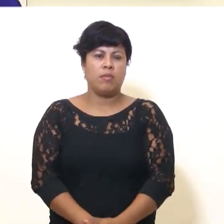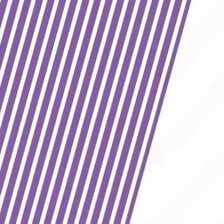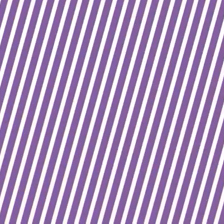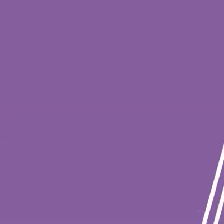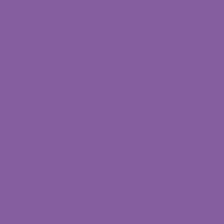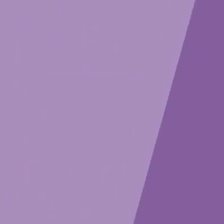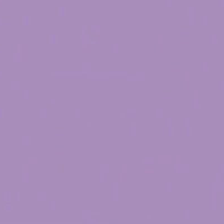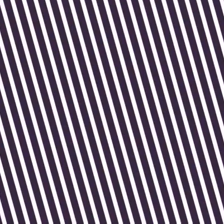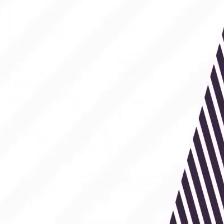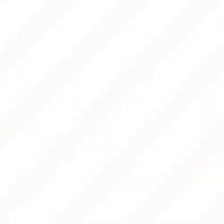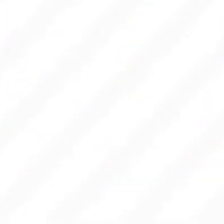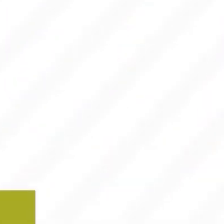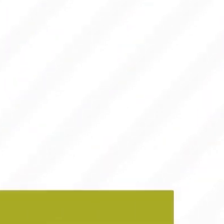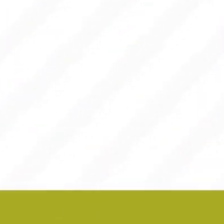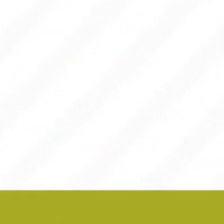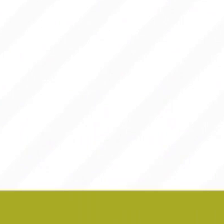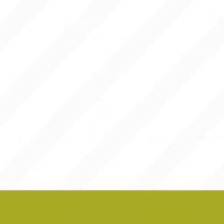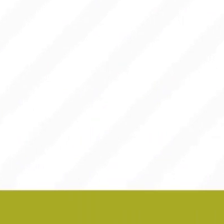aquí?